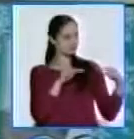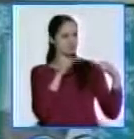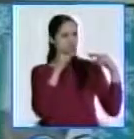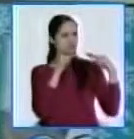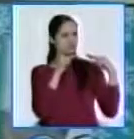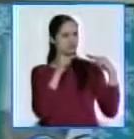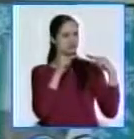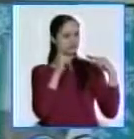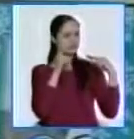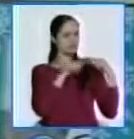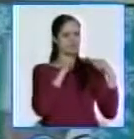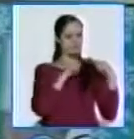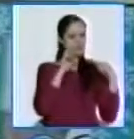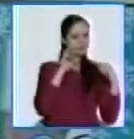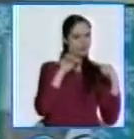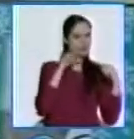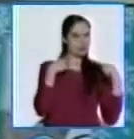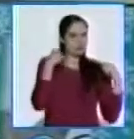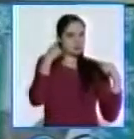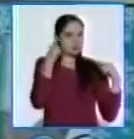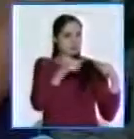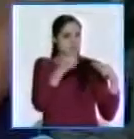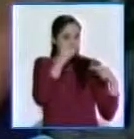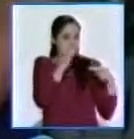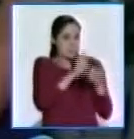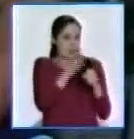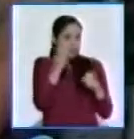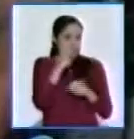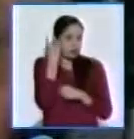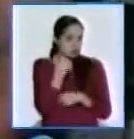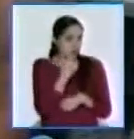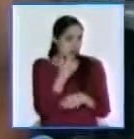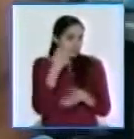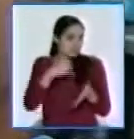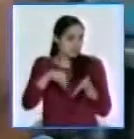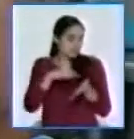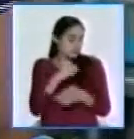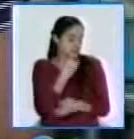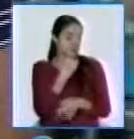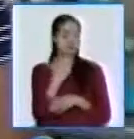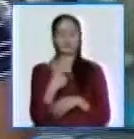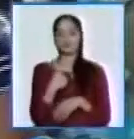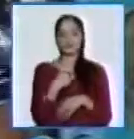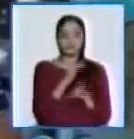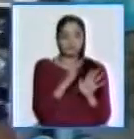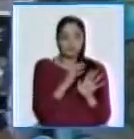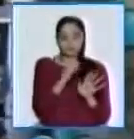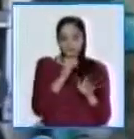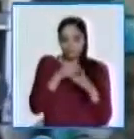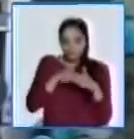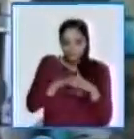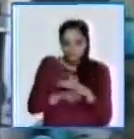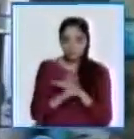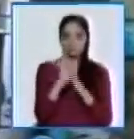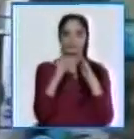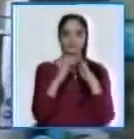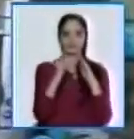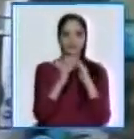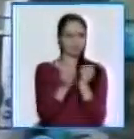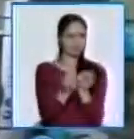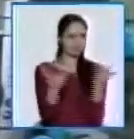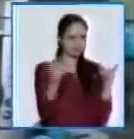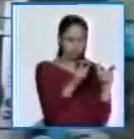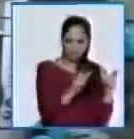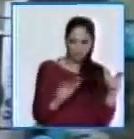Y pensé que era que se había disgustado porque iba a ser una fiesta. Y cuando entré aquí a la casa, ya vi mucha gente. Entonces